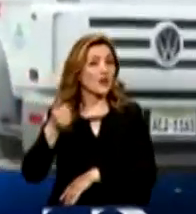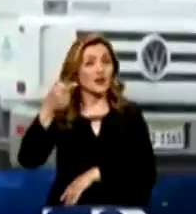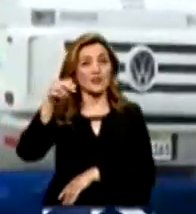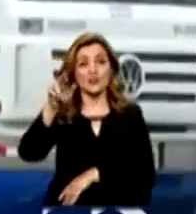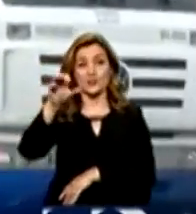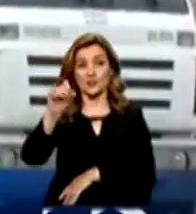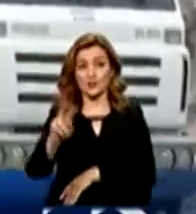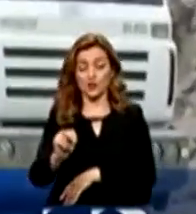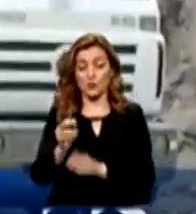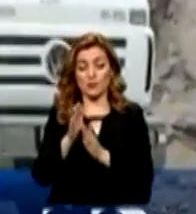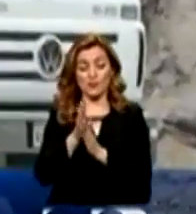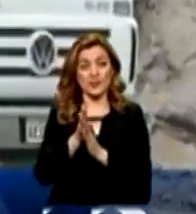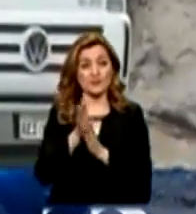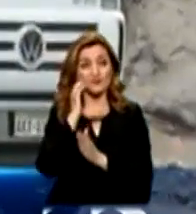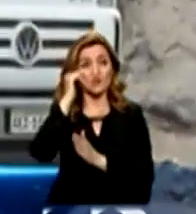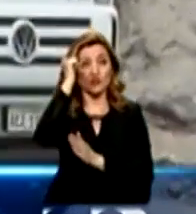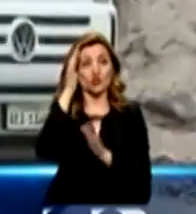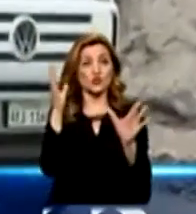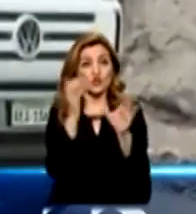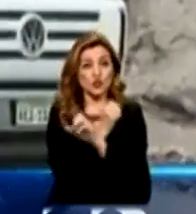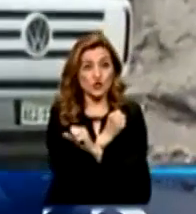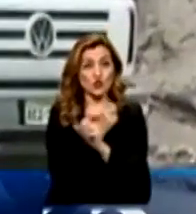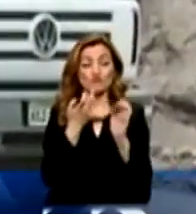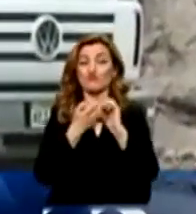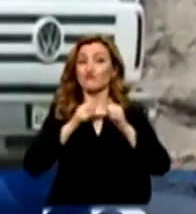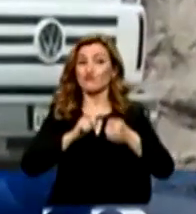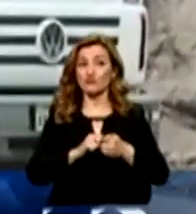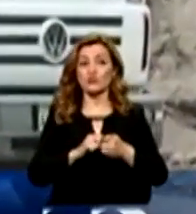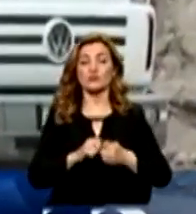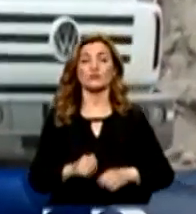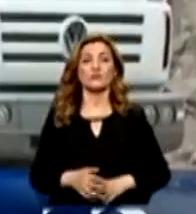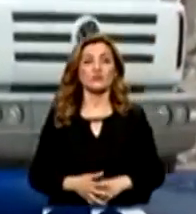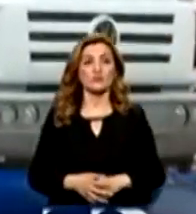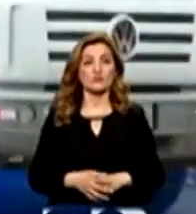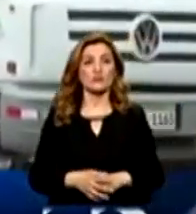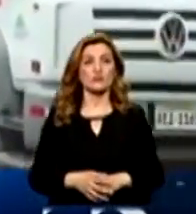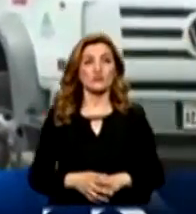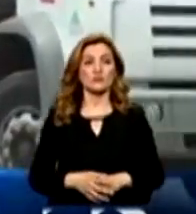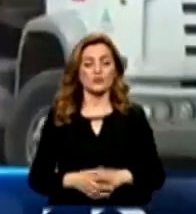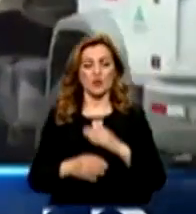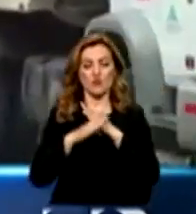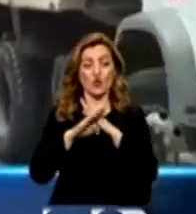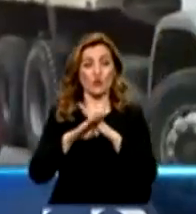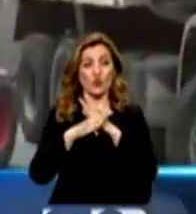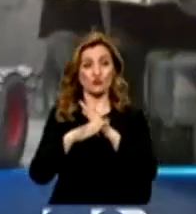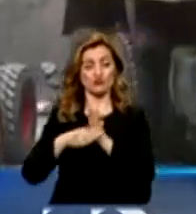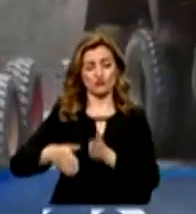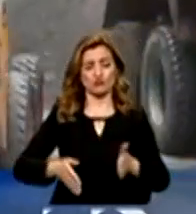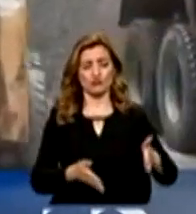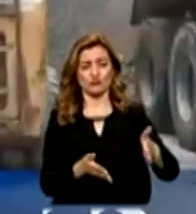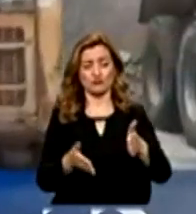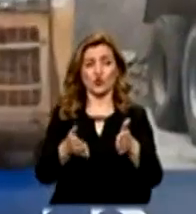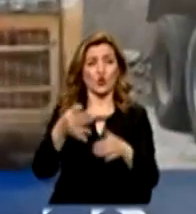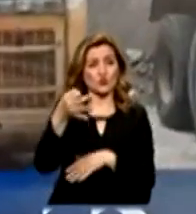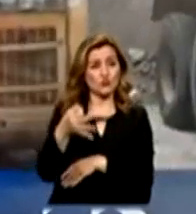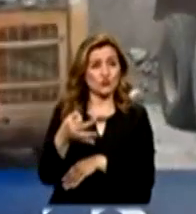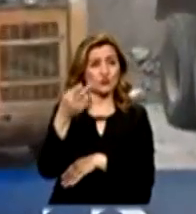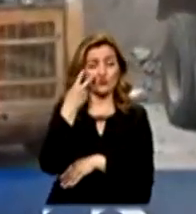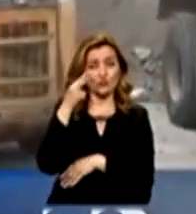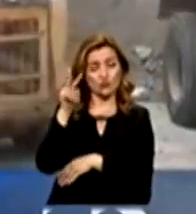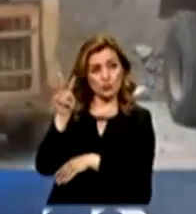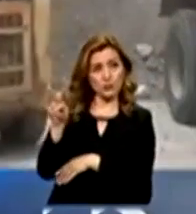Cuenca-Girón-Pasaje. Desde la noche de ayer se han presentado problemas, lo que ha derivado en el bloqueo de esta vía. En este instante ustedes pueden